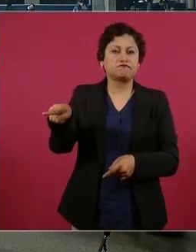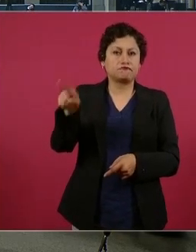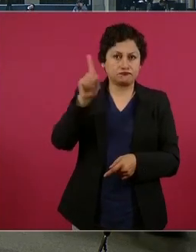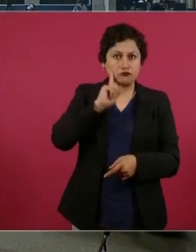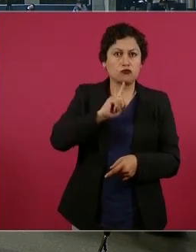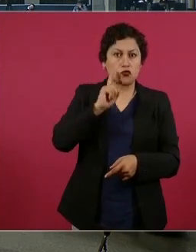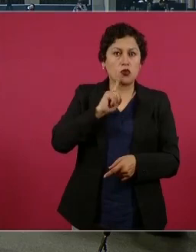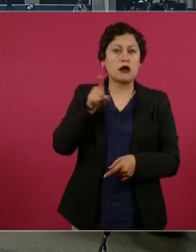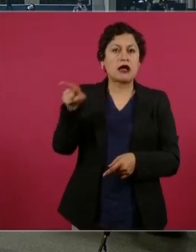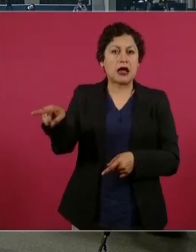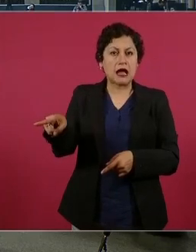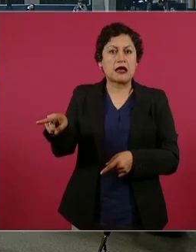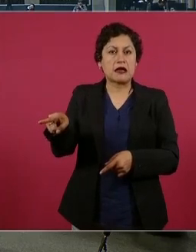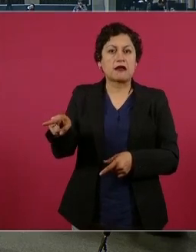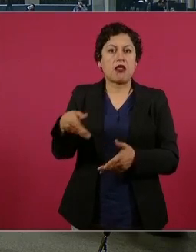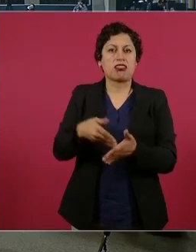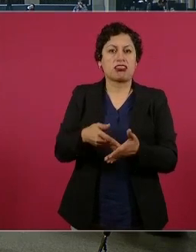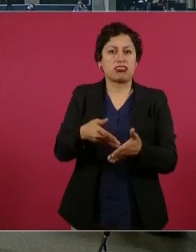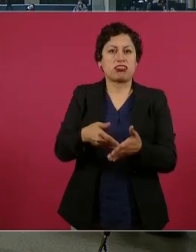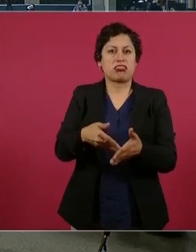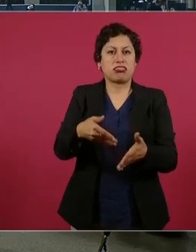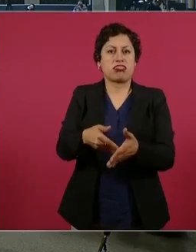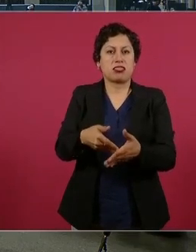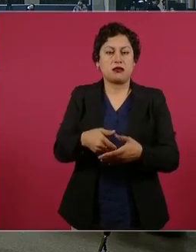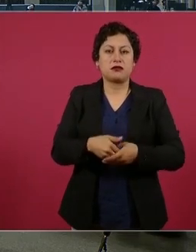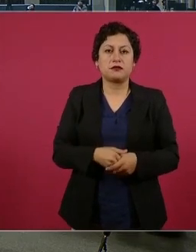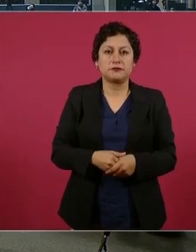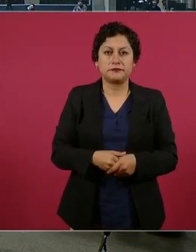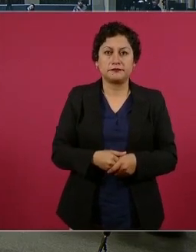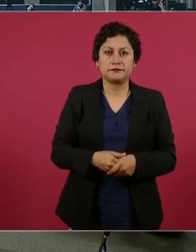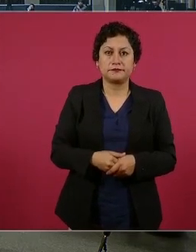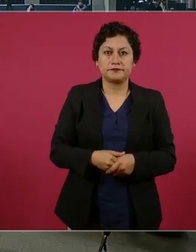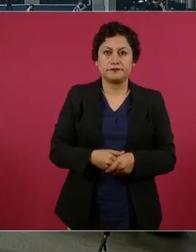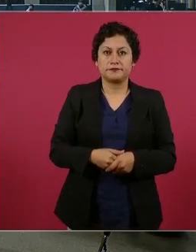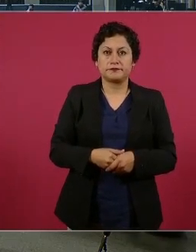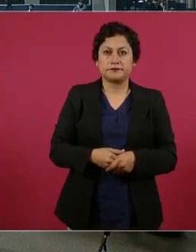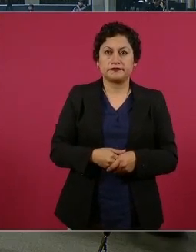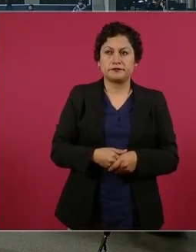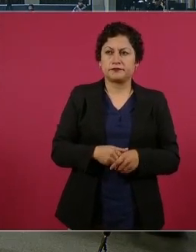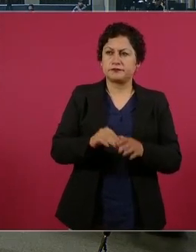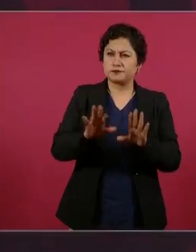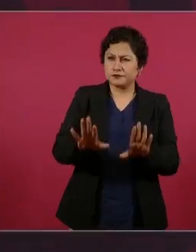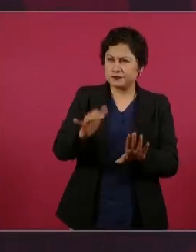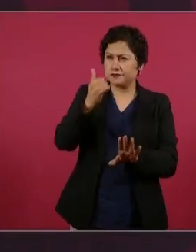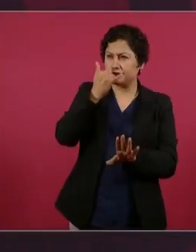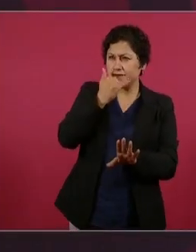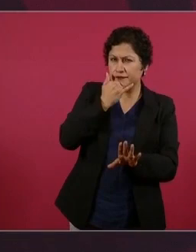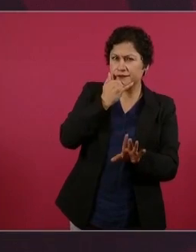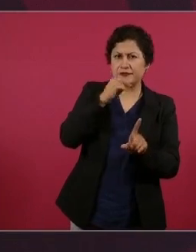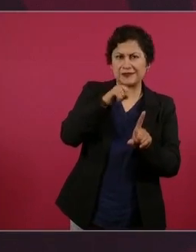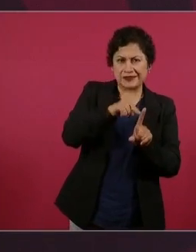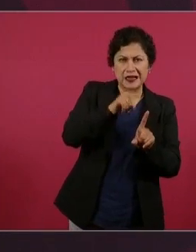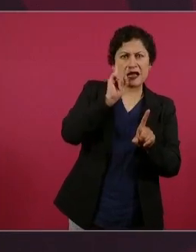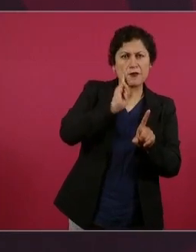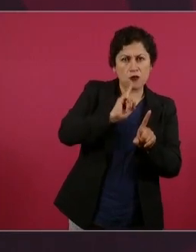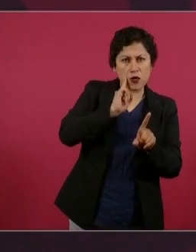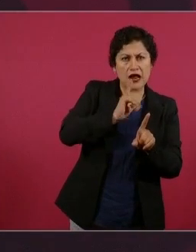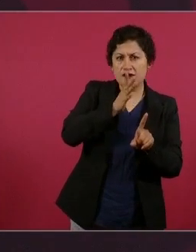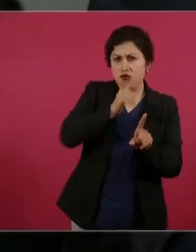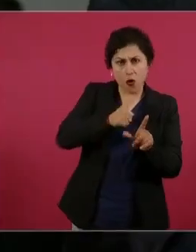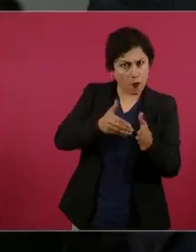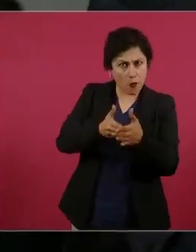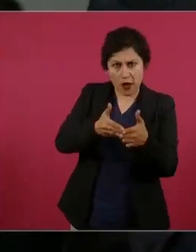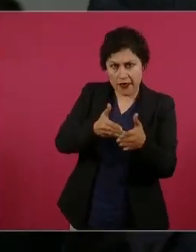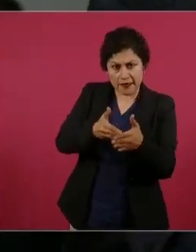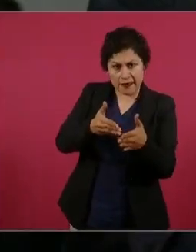está obstaculizando. ¿A ella la están obstaculizando o ella está obstaculizando? No, a ella la